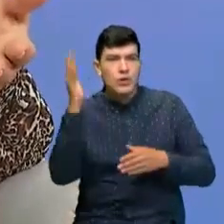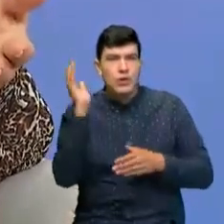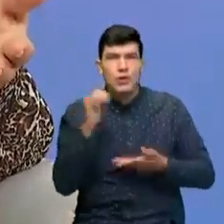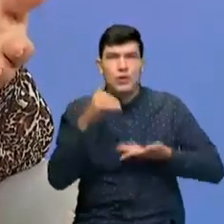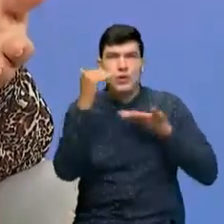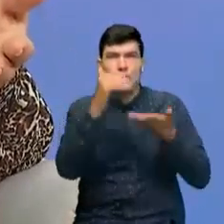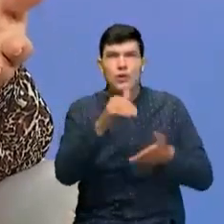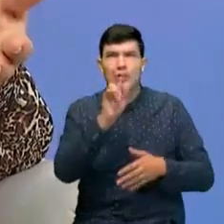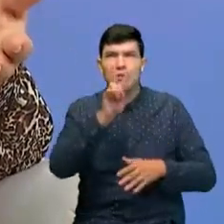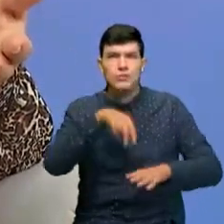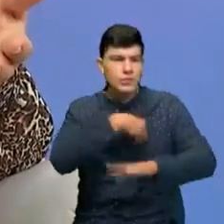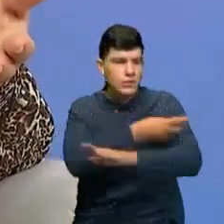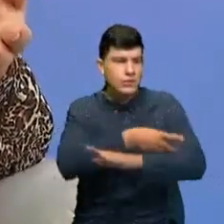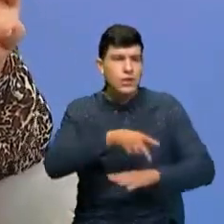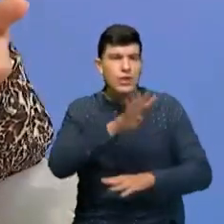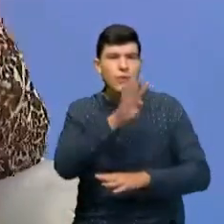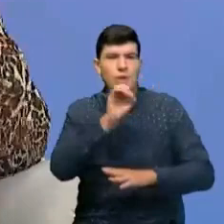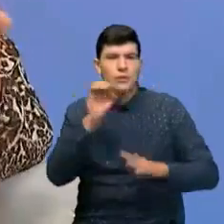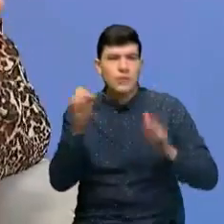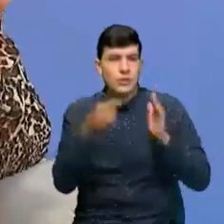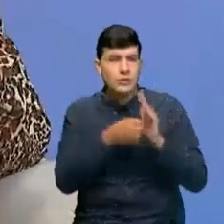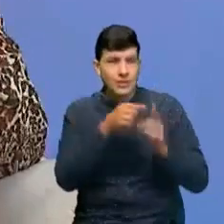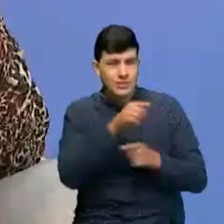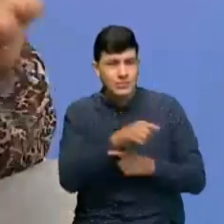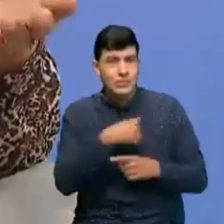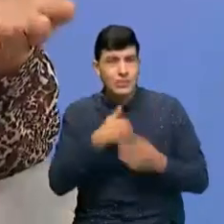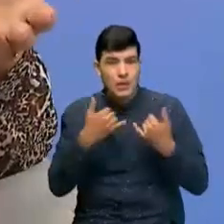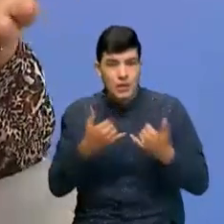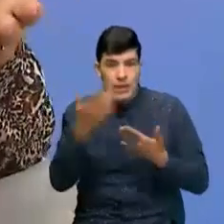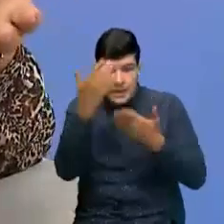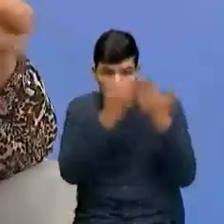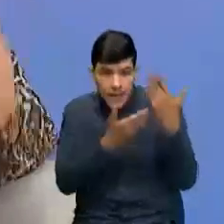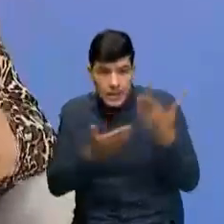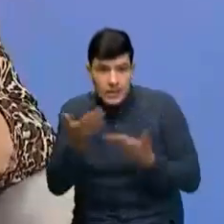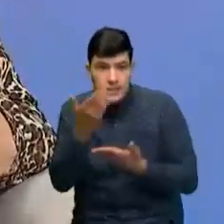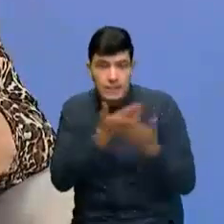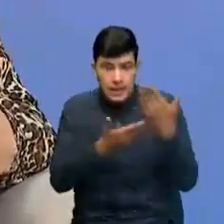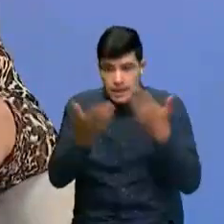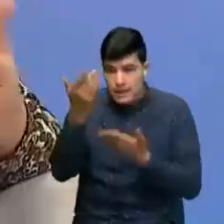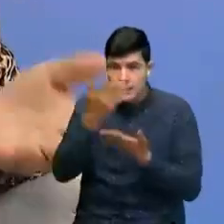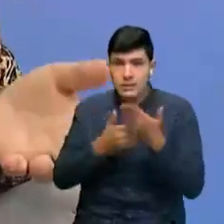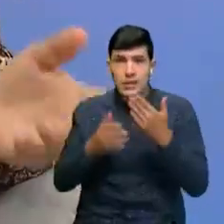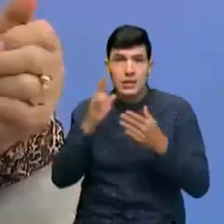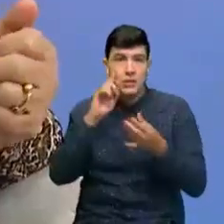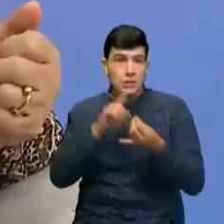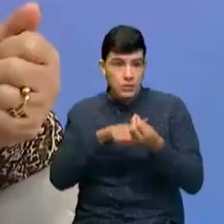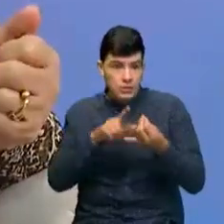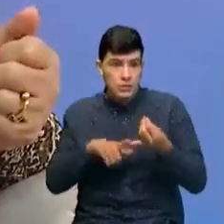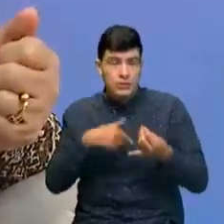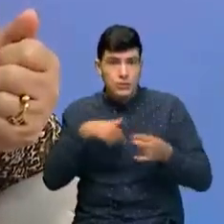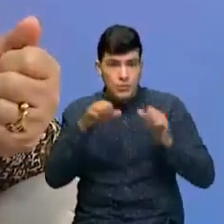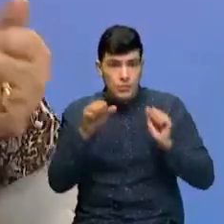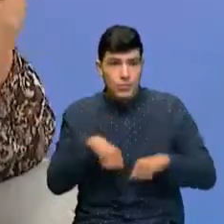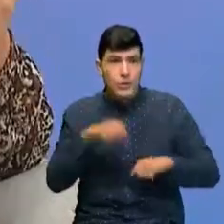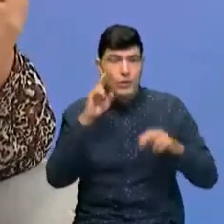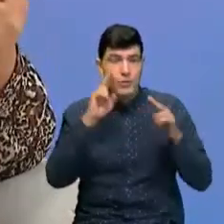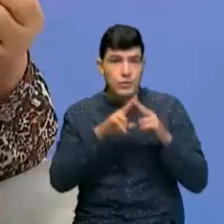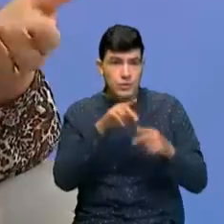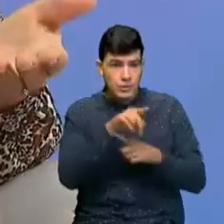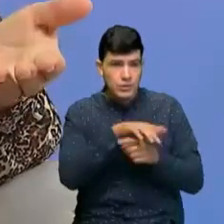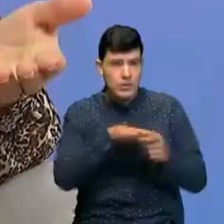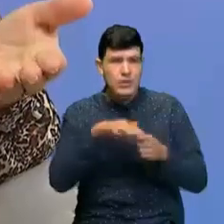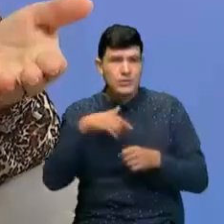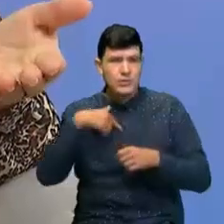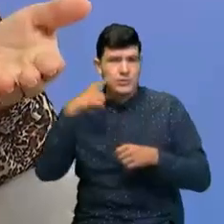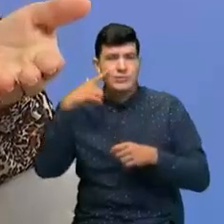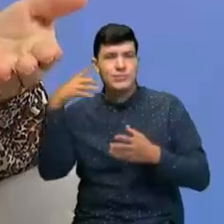de 2.400.000. Analizando los casos que he podido conocer desde los estrados judiciales, me doy